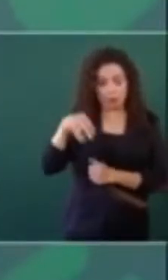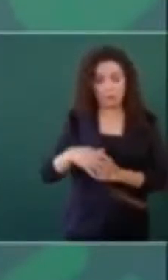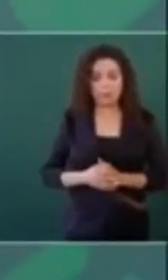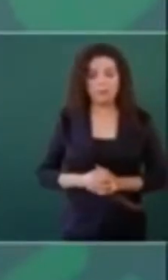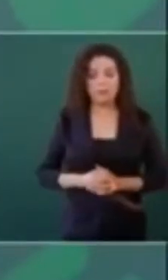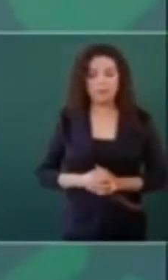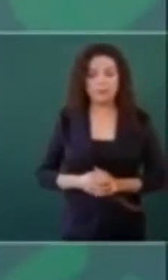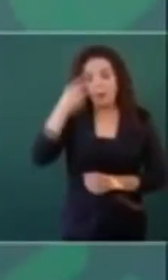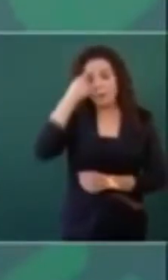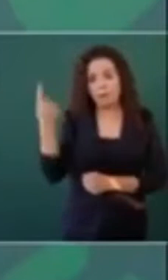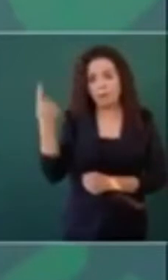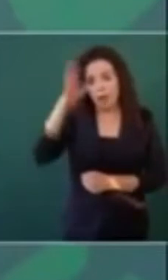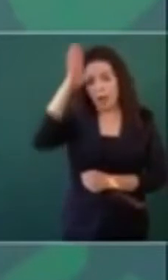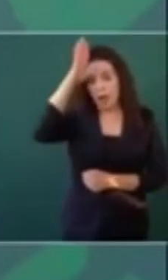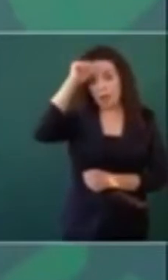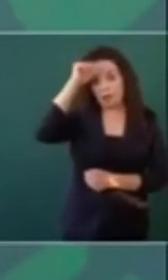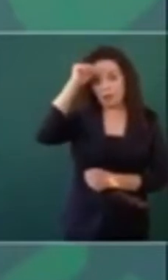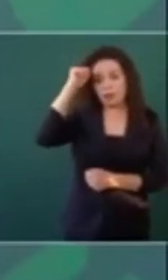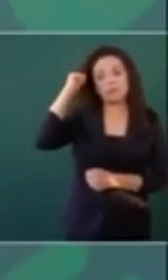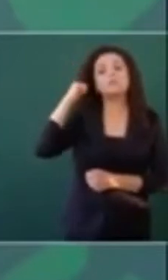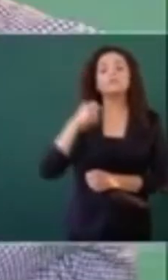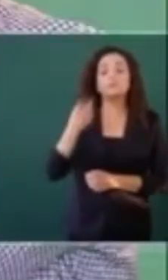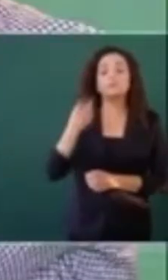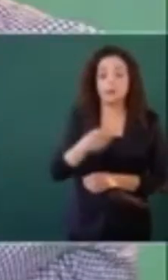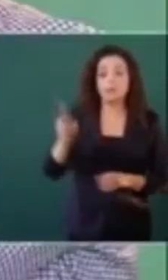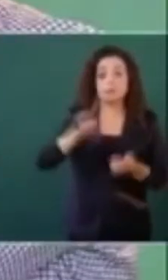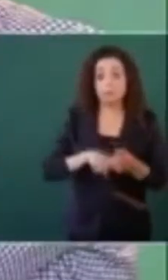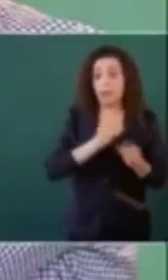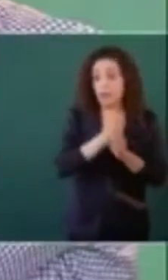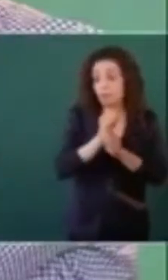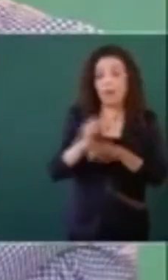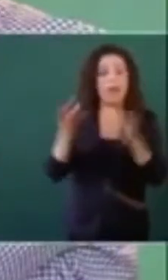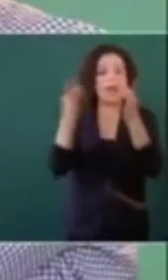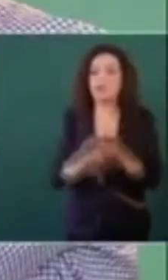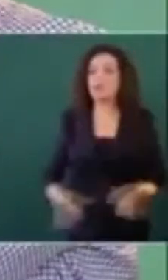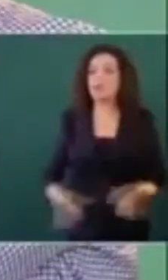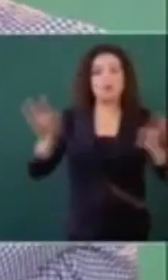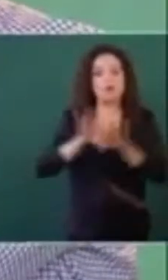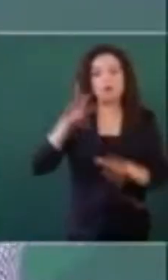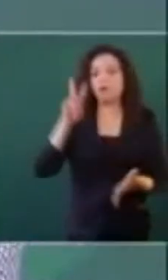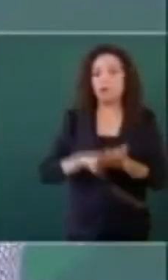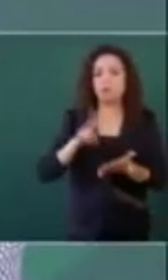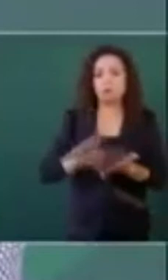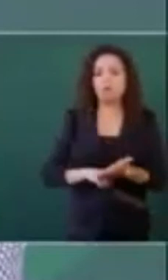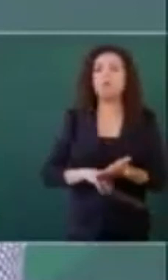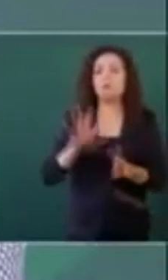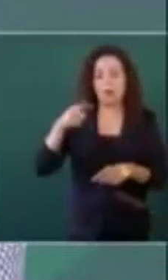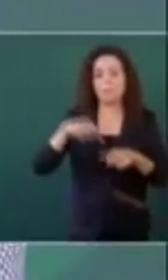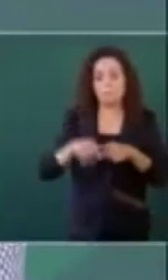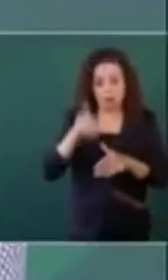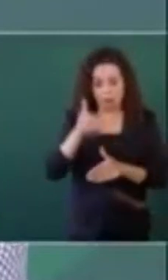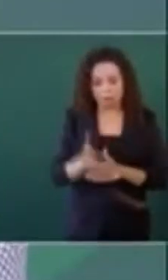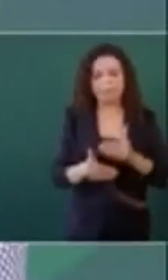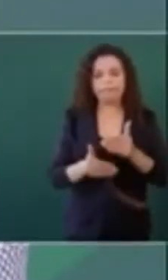tenemos de tomar una opción de cara a proceso electoral en el que podemos obtener resultados pésimos como los